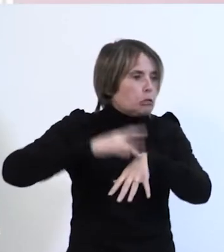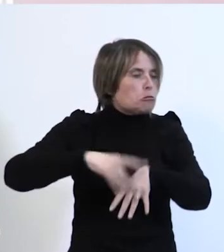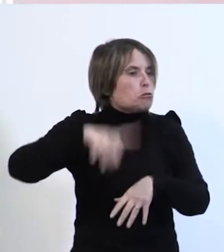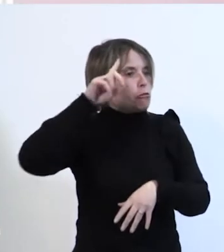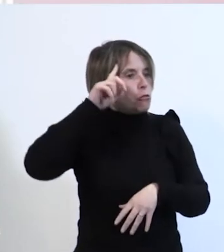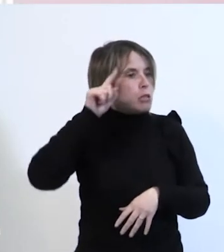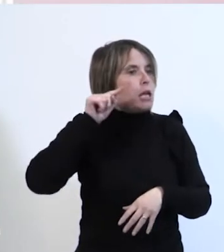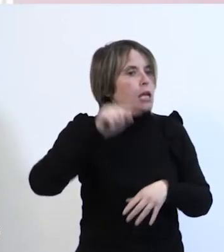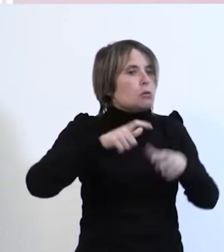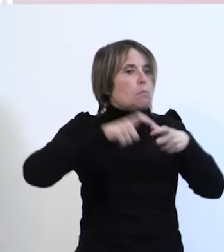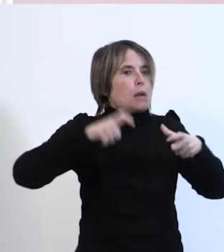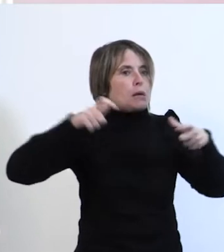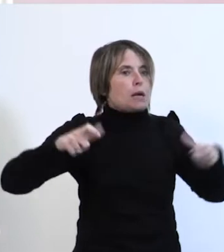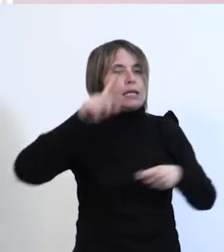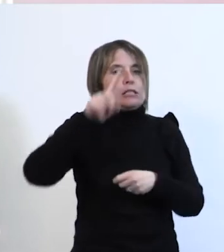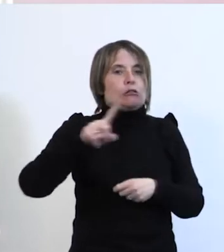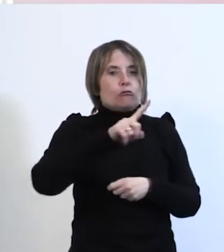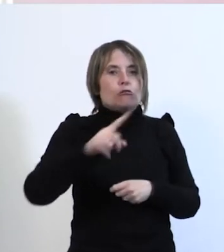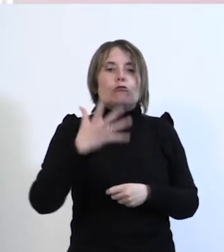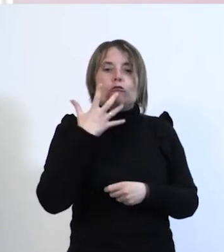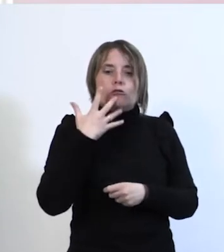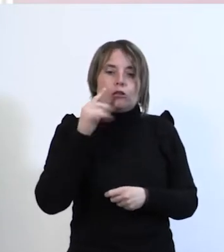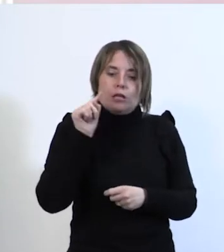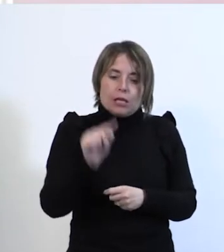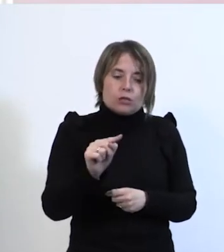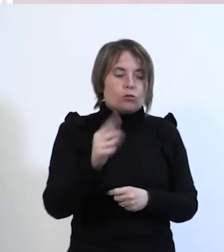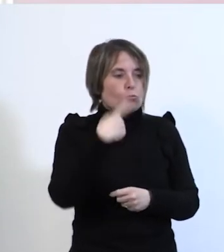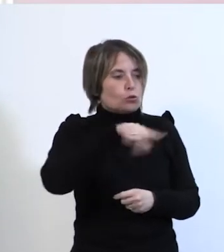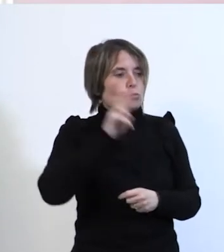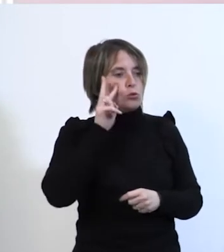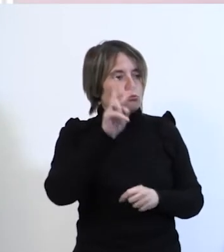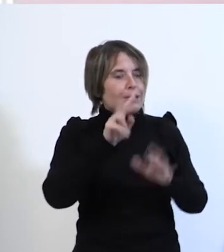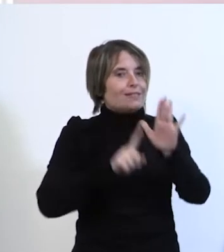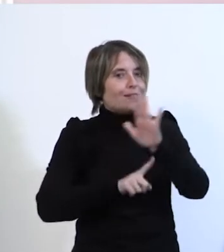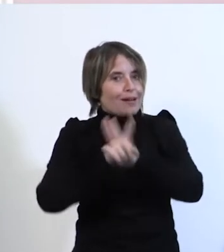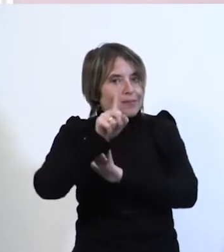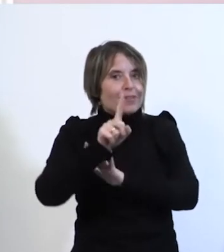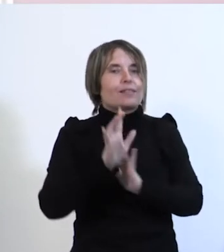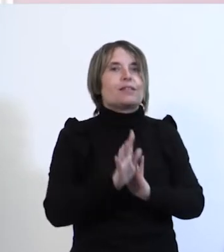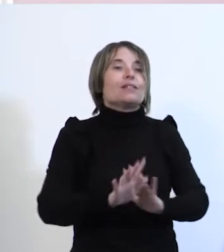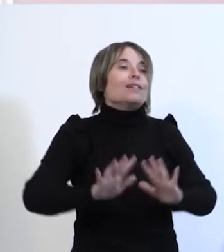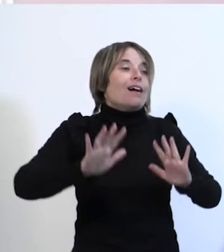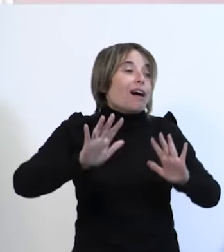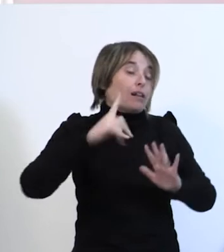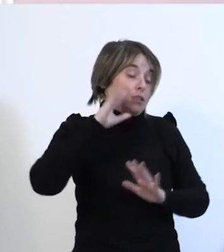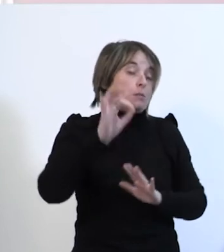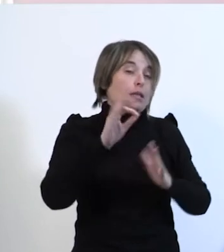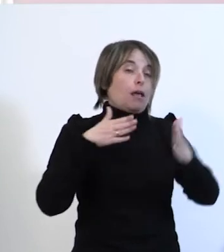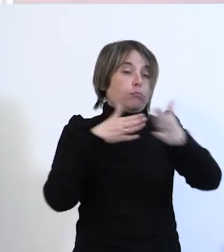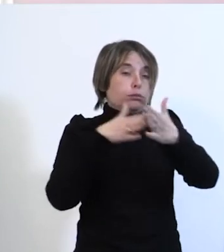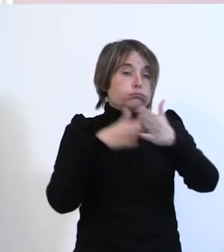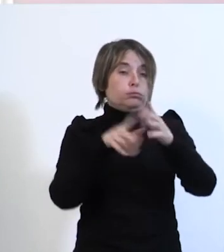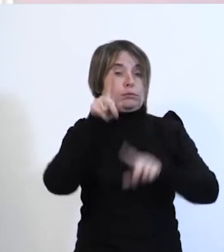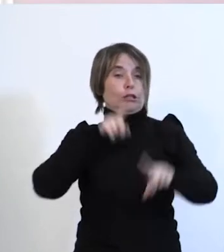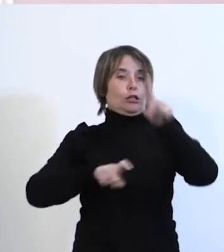no sé, ¿no?, si eso se va aumentando y si en ese sentido también veis avances, ¿no?, a pesar de que de los retrocesos,